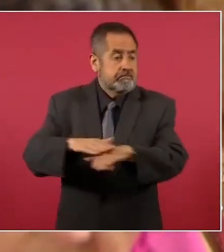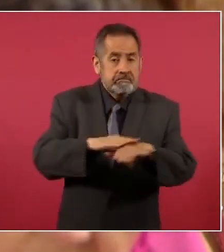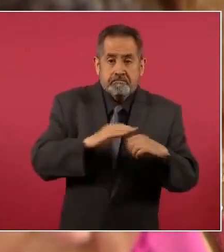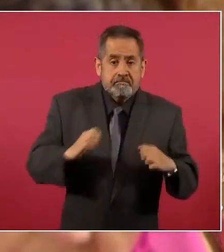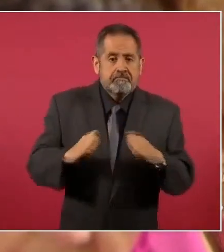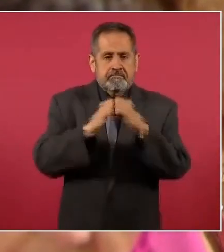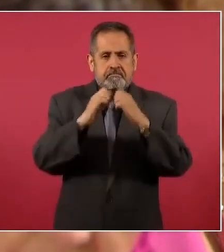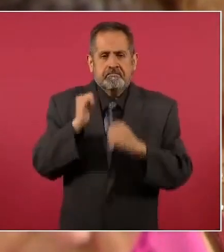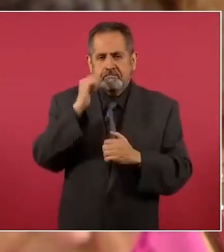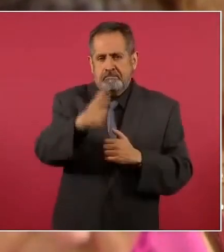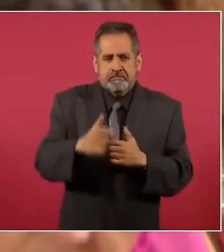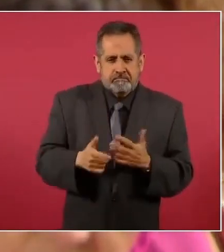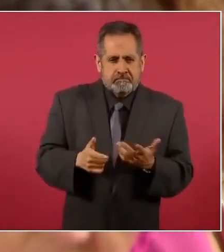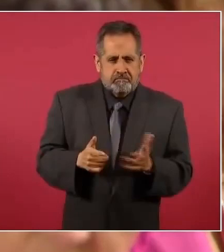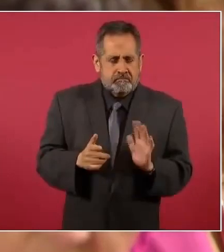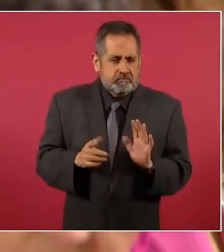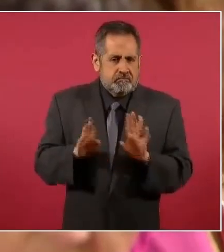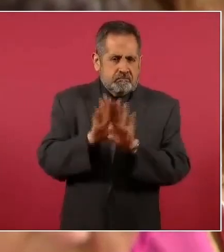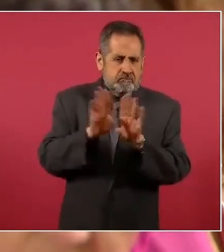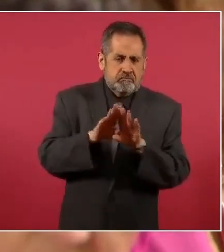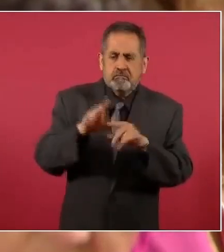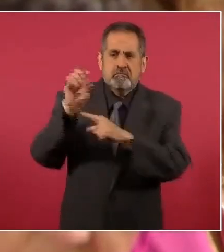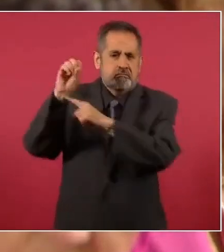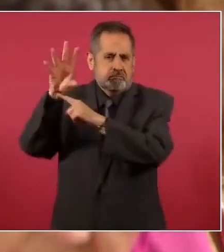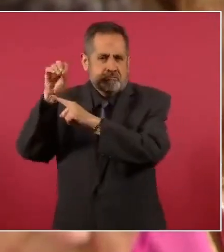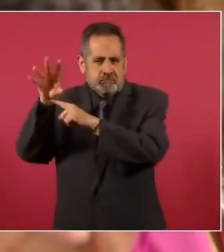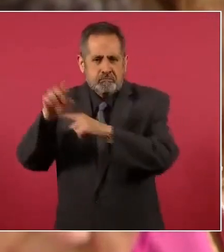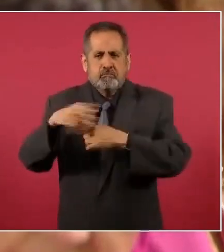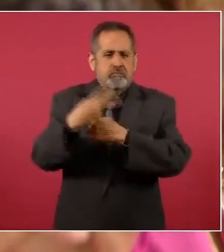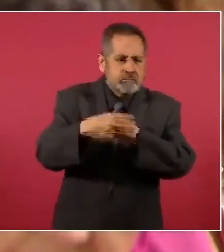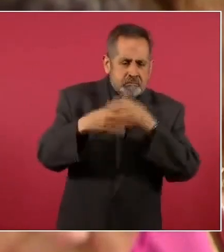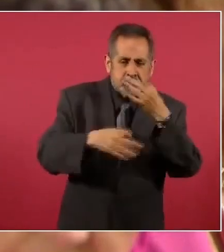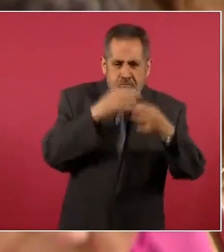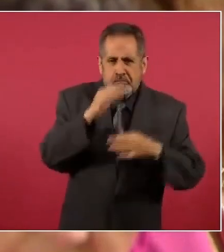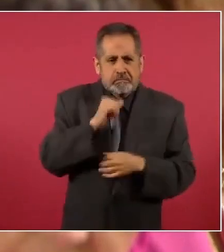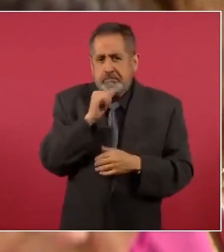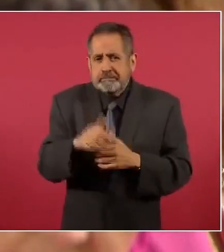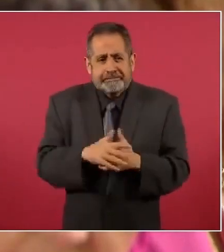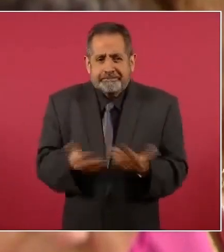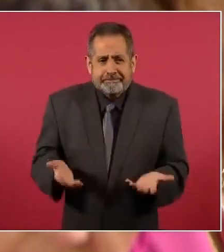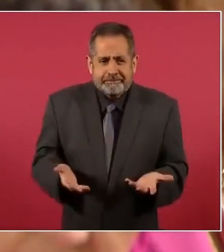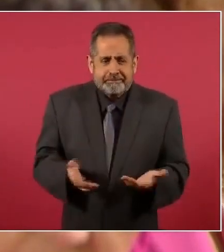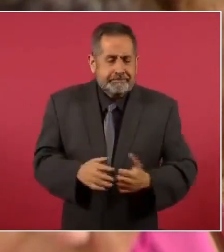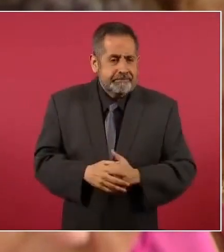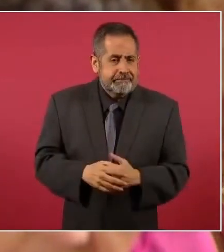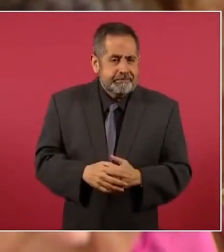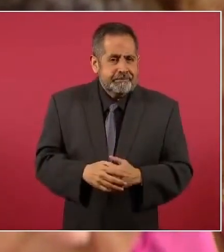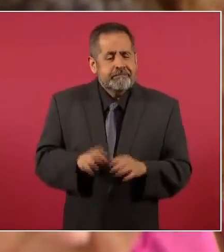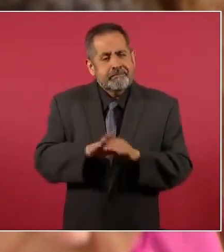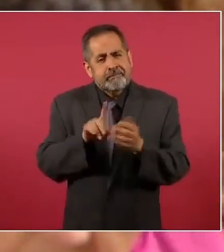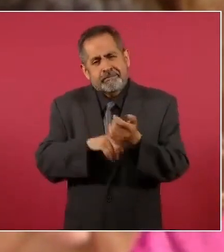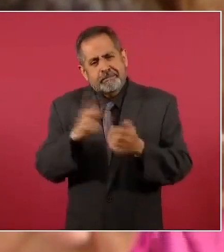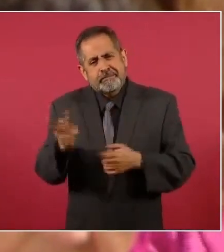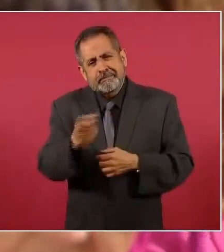mediante la aplicación que se maneja o los, la radio y la televisión en la Ciudad de México. Es